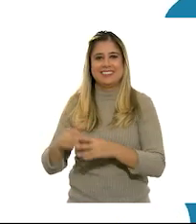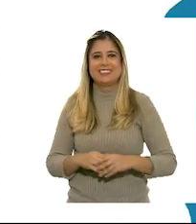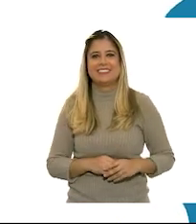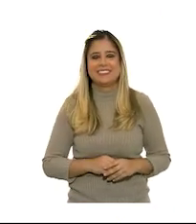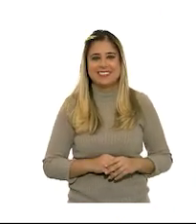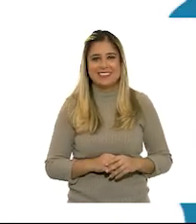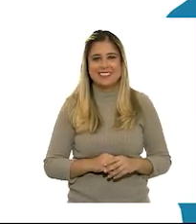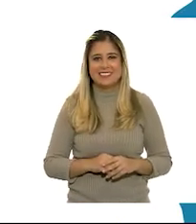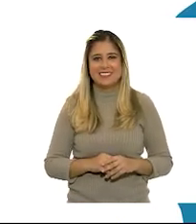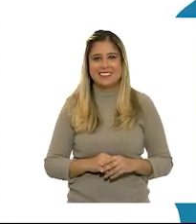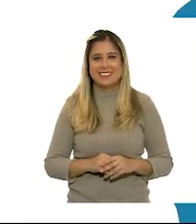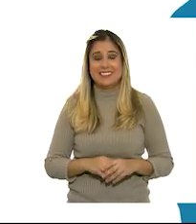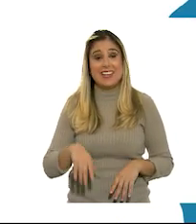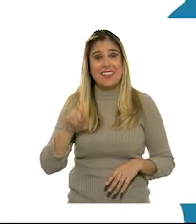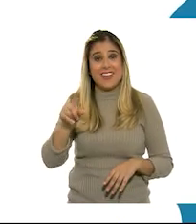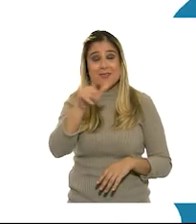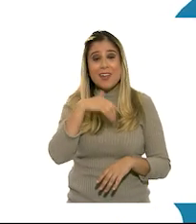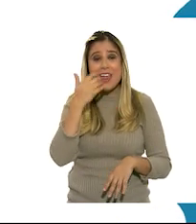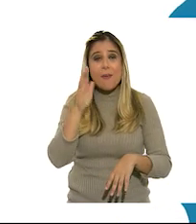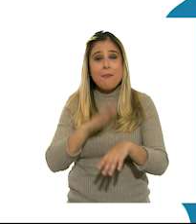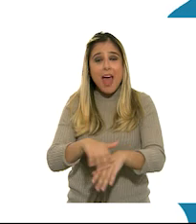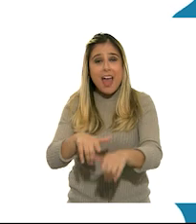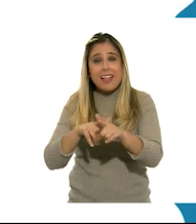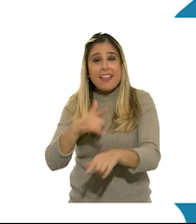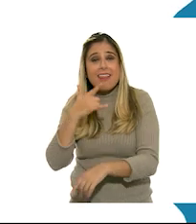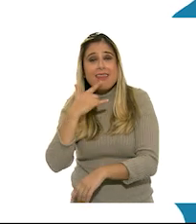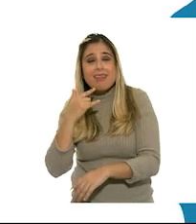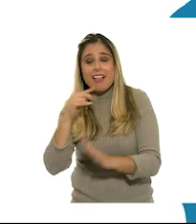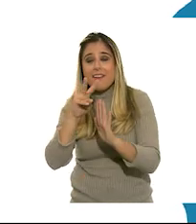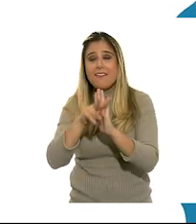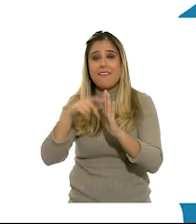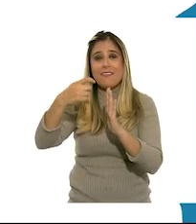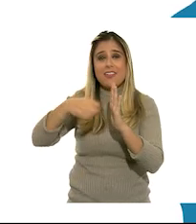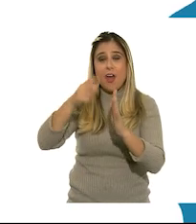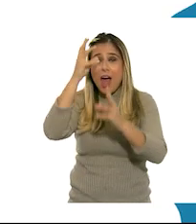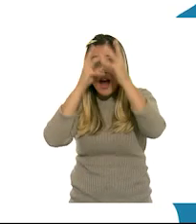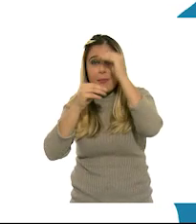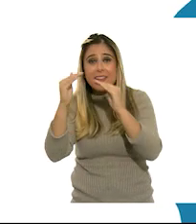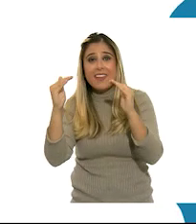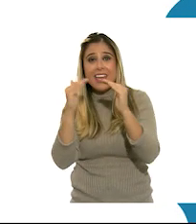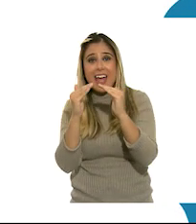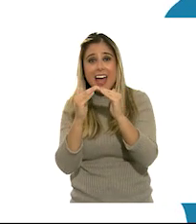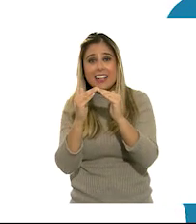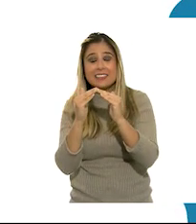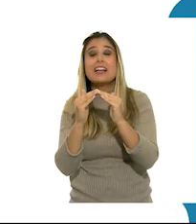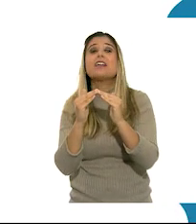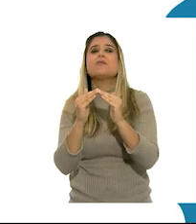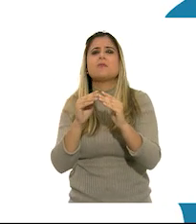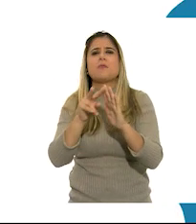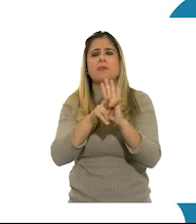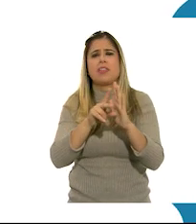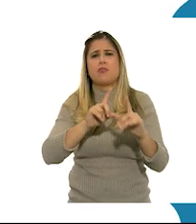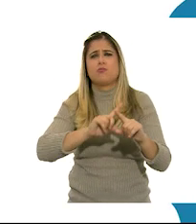conalitech.sep.gov.mx. Si quieres volver a ver los programas de Aprende en Casa, los puedes encontrar en la siguiente liga: